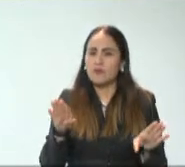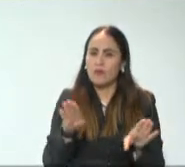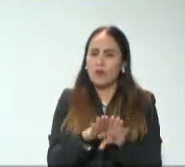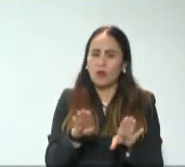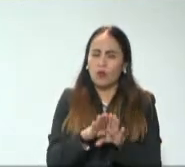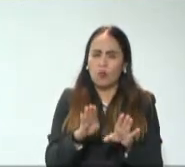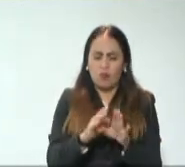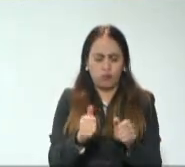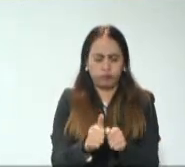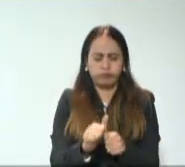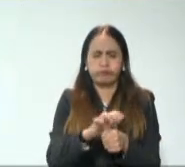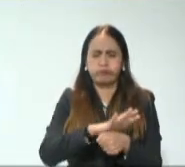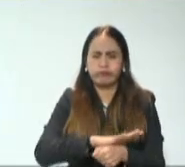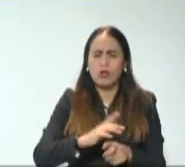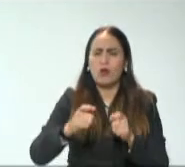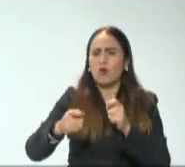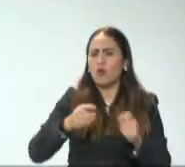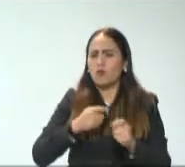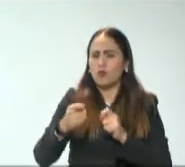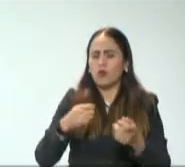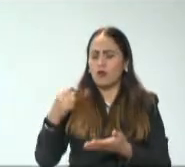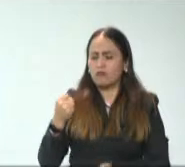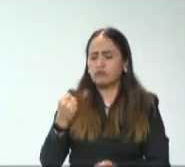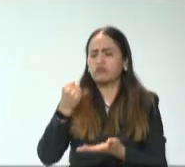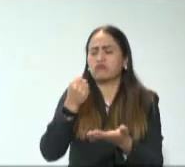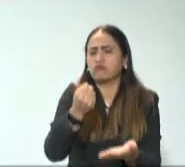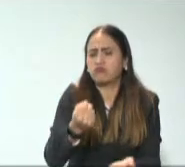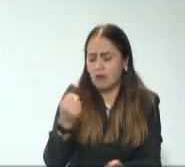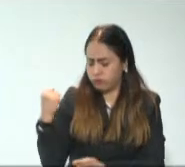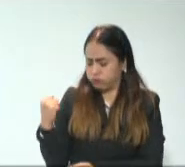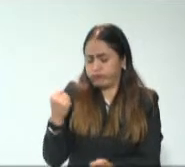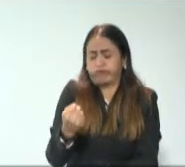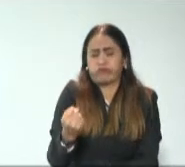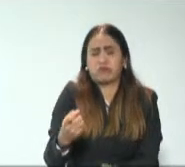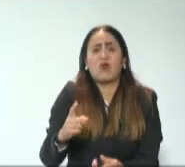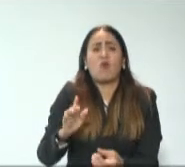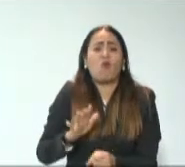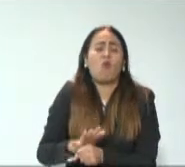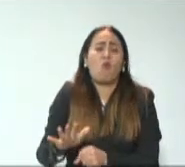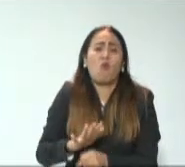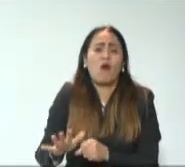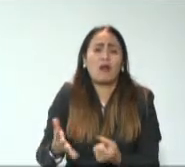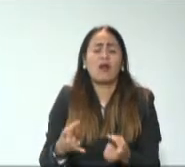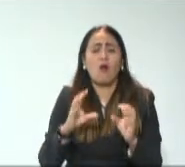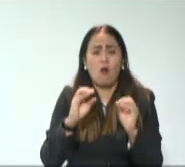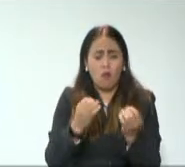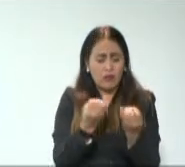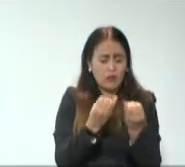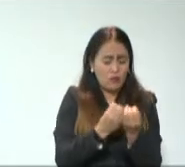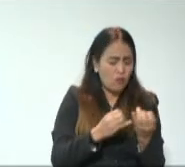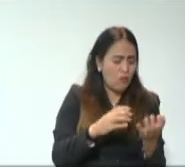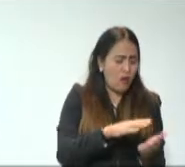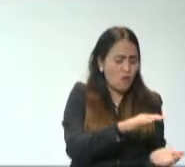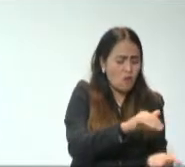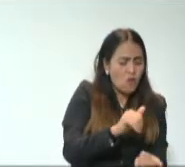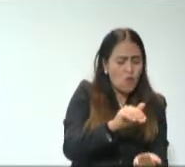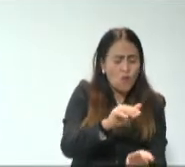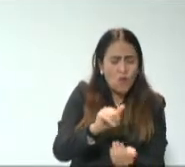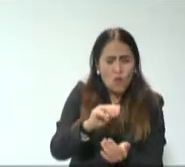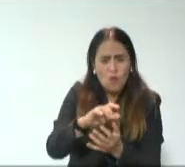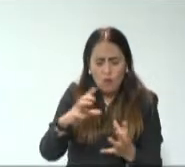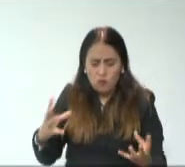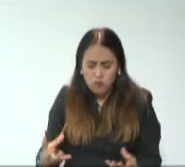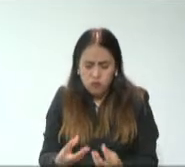emergencia sanitaria Con qué fondos Cómo cómo hacemos los reajustes presupuestales para atender esa